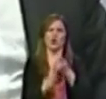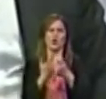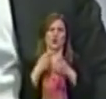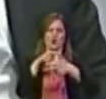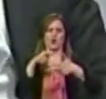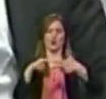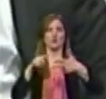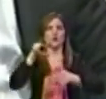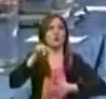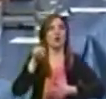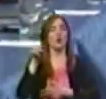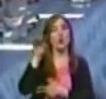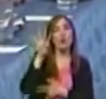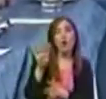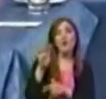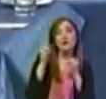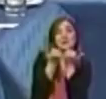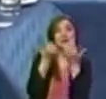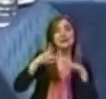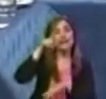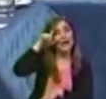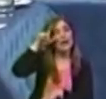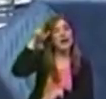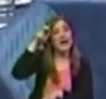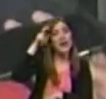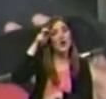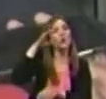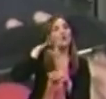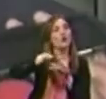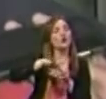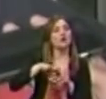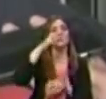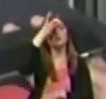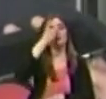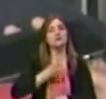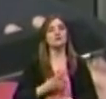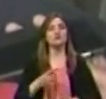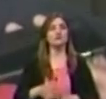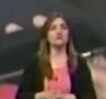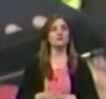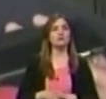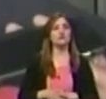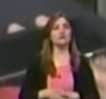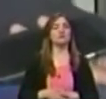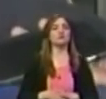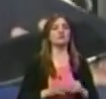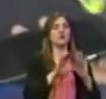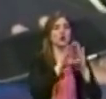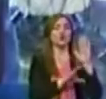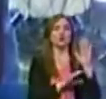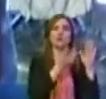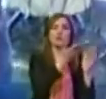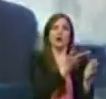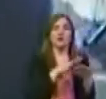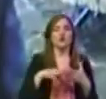Sin embargo, cuatro legisladores ya tomaron su decisión y ellos votarán por fuera. Es que esa es la salida constitucional. No hay otra